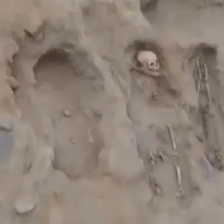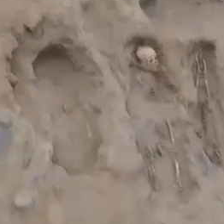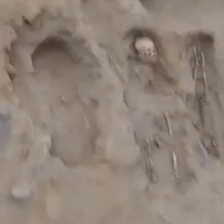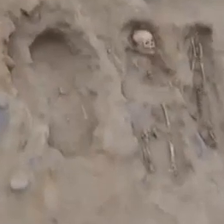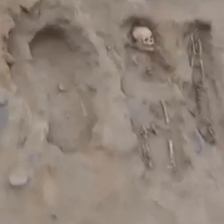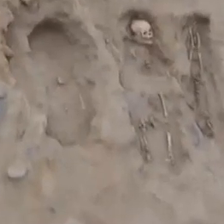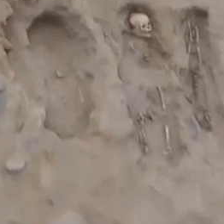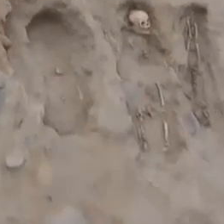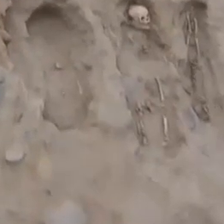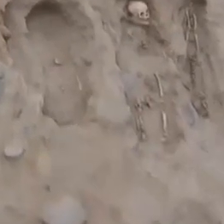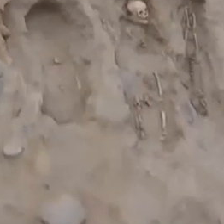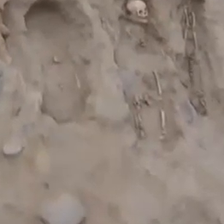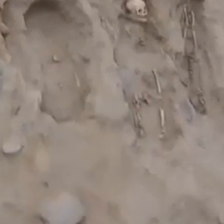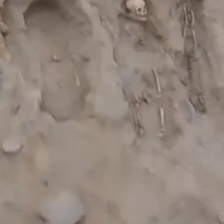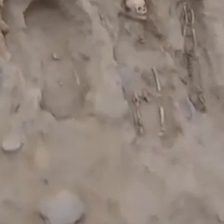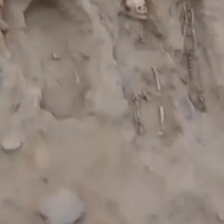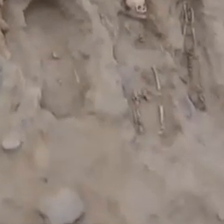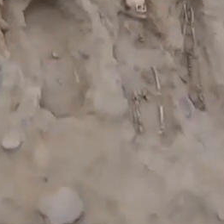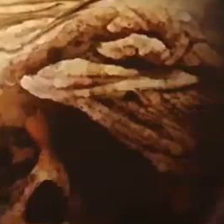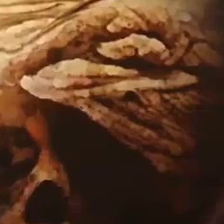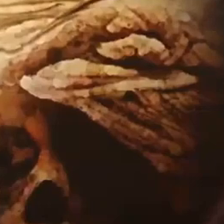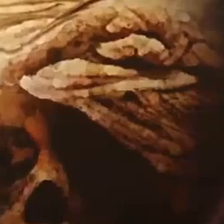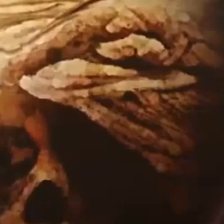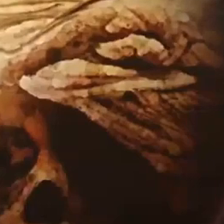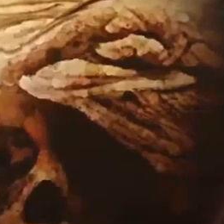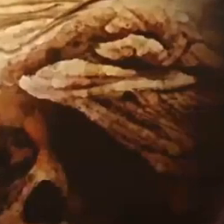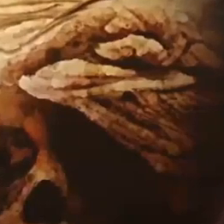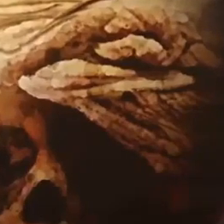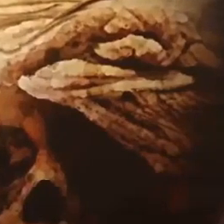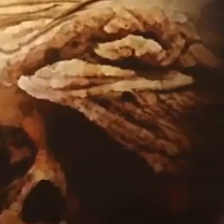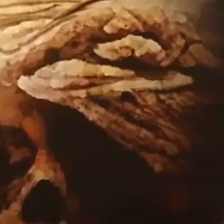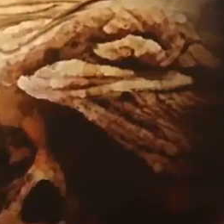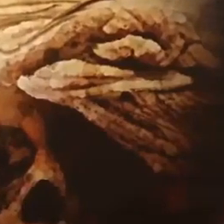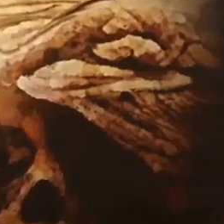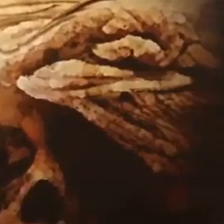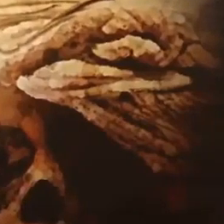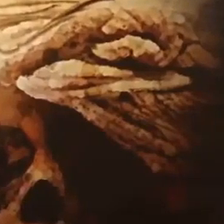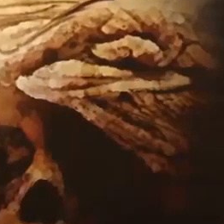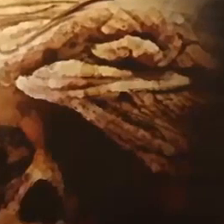Salir de casa. Ha sido un enigma para el ser humano.